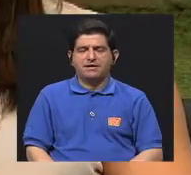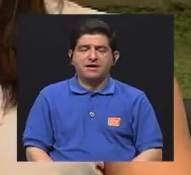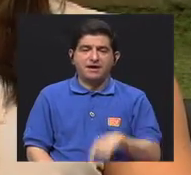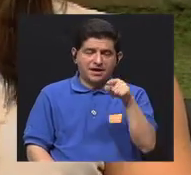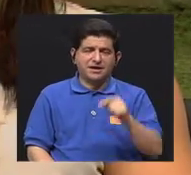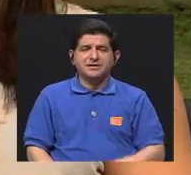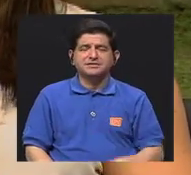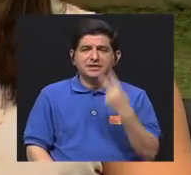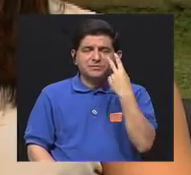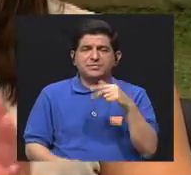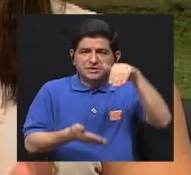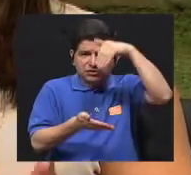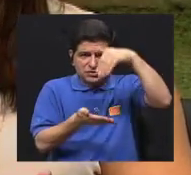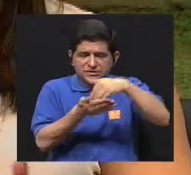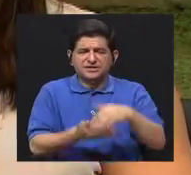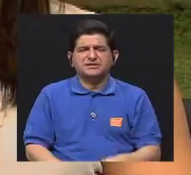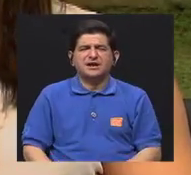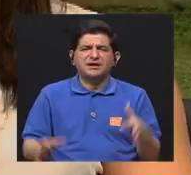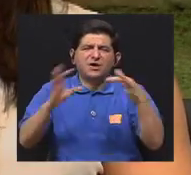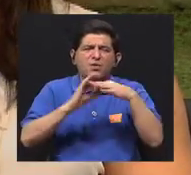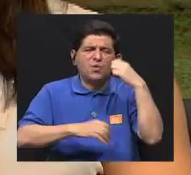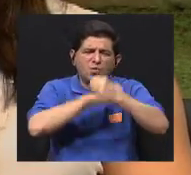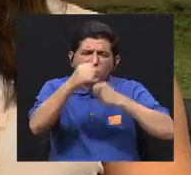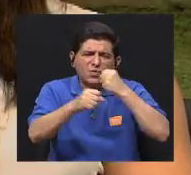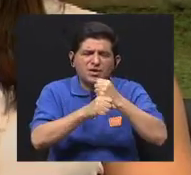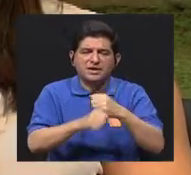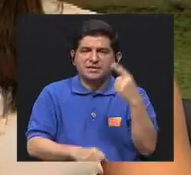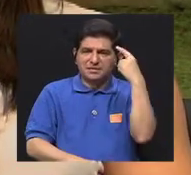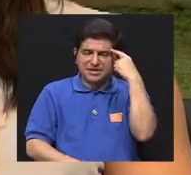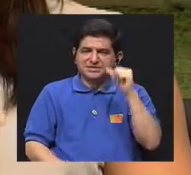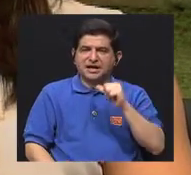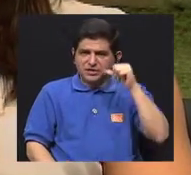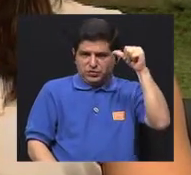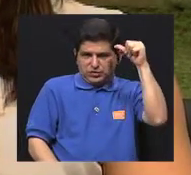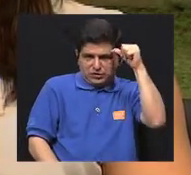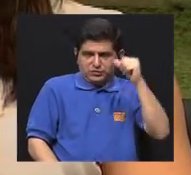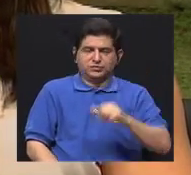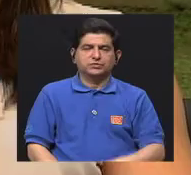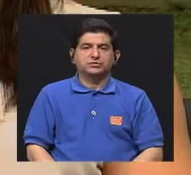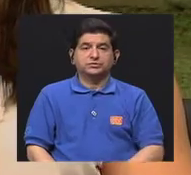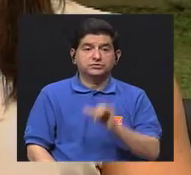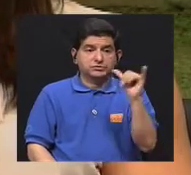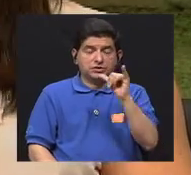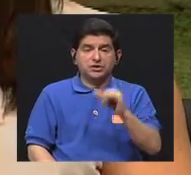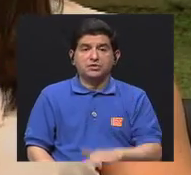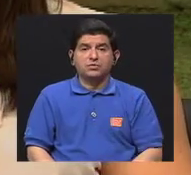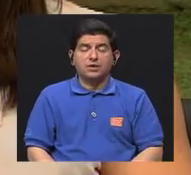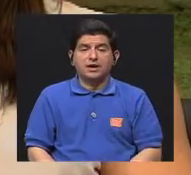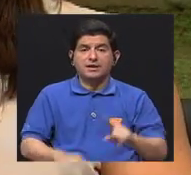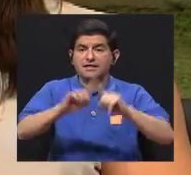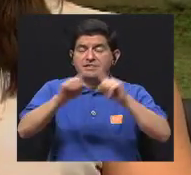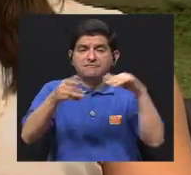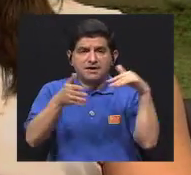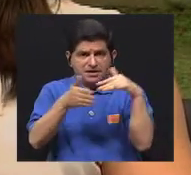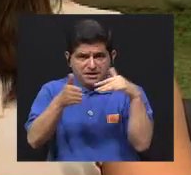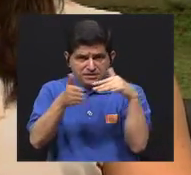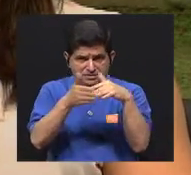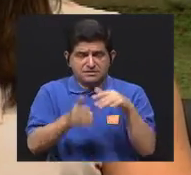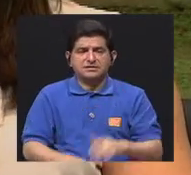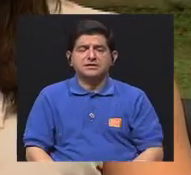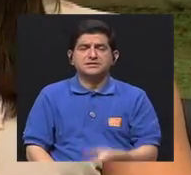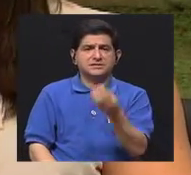edad, sobre todo si nos enfocamos acá en el grupo de población adulta. Y podemos ver que según múltiples estudios,